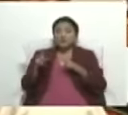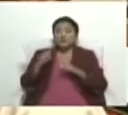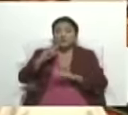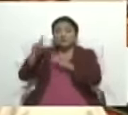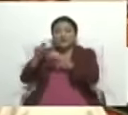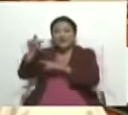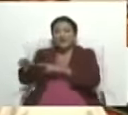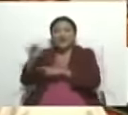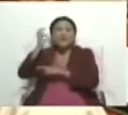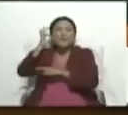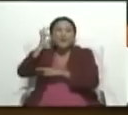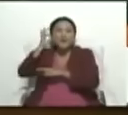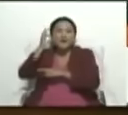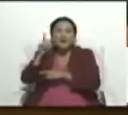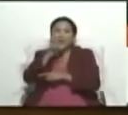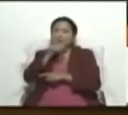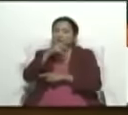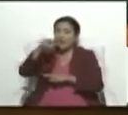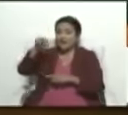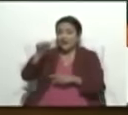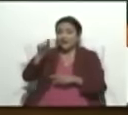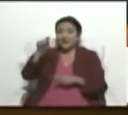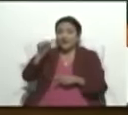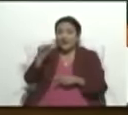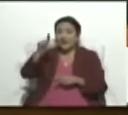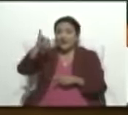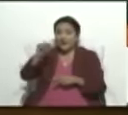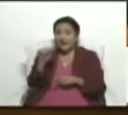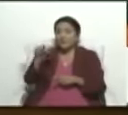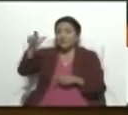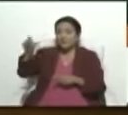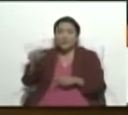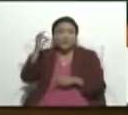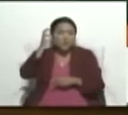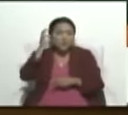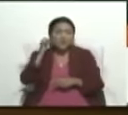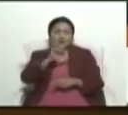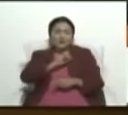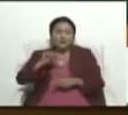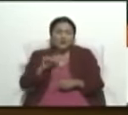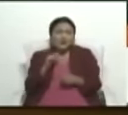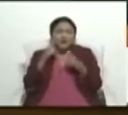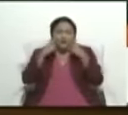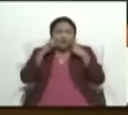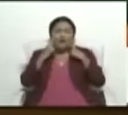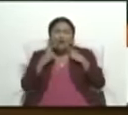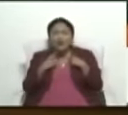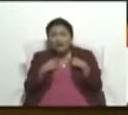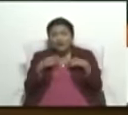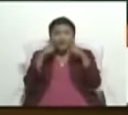Améstica. La actitud de ella fue diferente, vino llorando, histriónica como es.